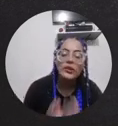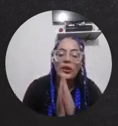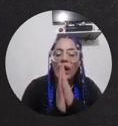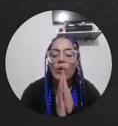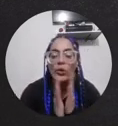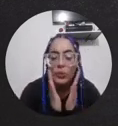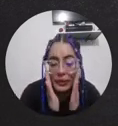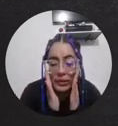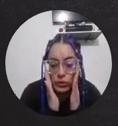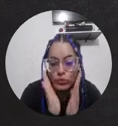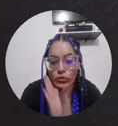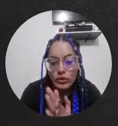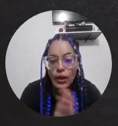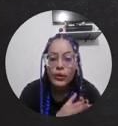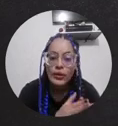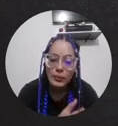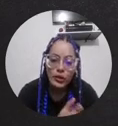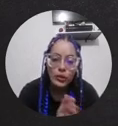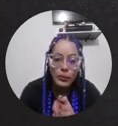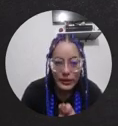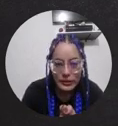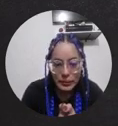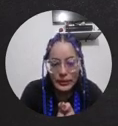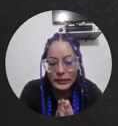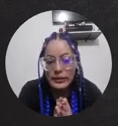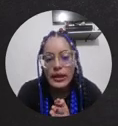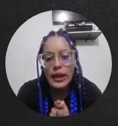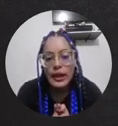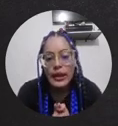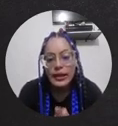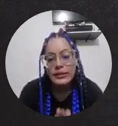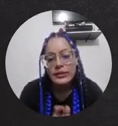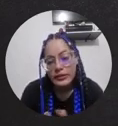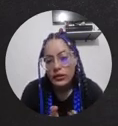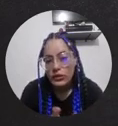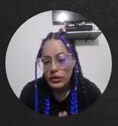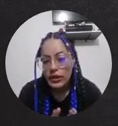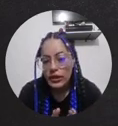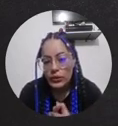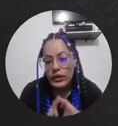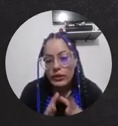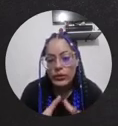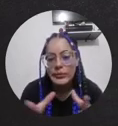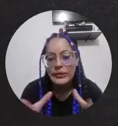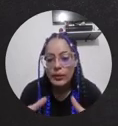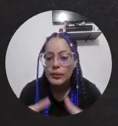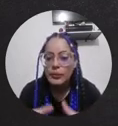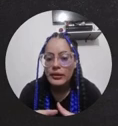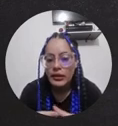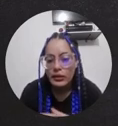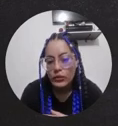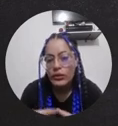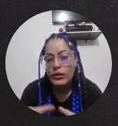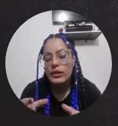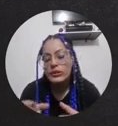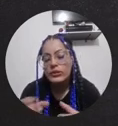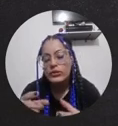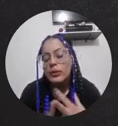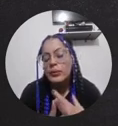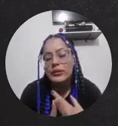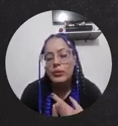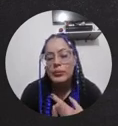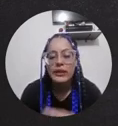financiación a corto plazo usado y emitido por las empresas que se basa en conceder un crédito comercial por parte del deudor.